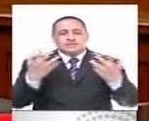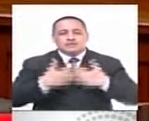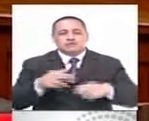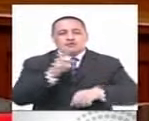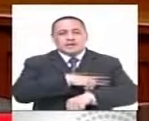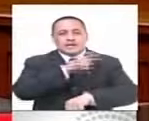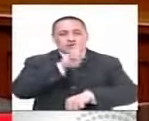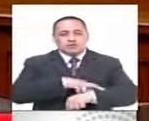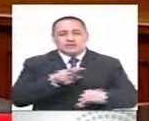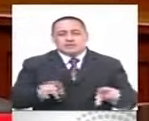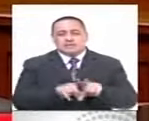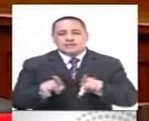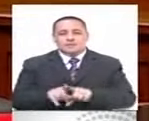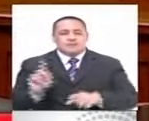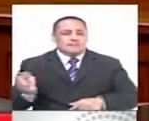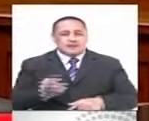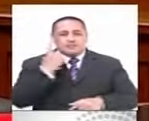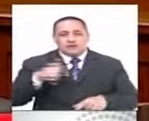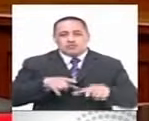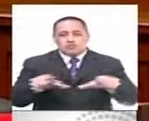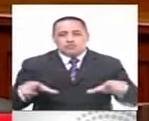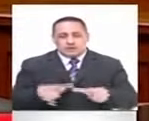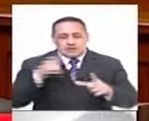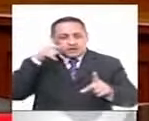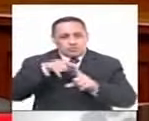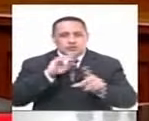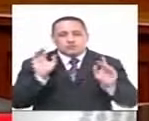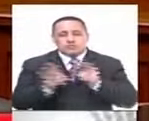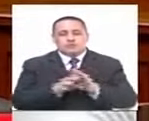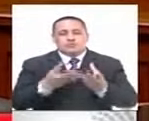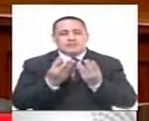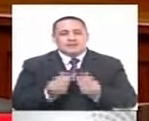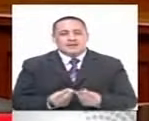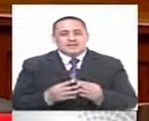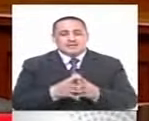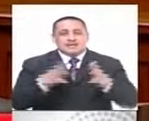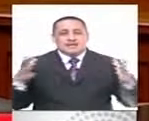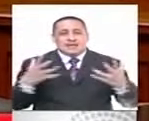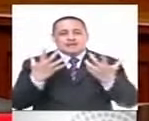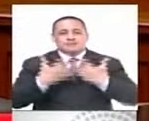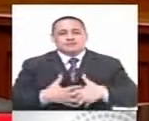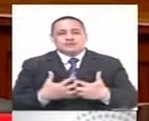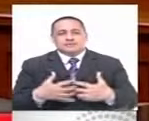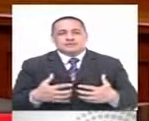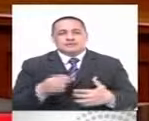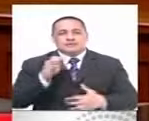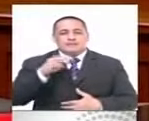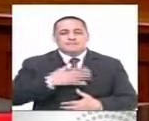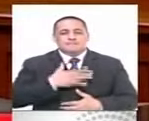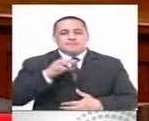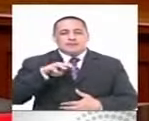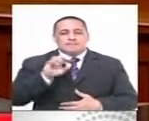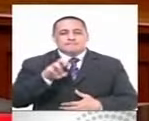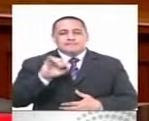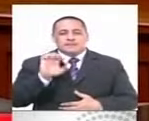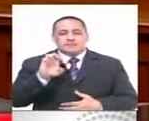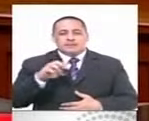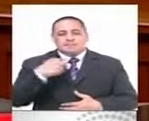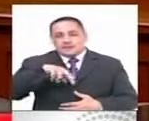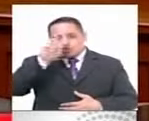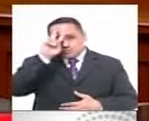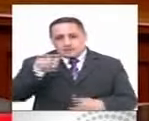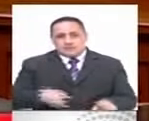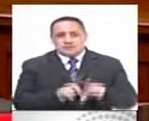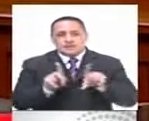regional y primer mercado de destino de la micro, pequeña y mediana empresa, MIPYME peruana, a fin